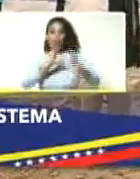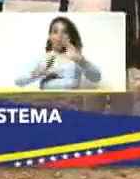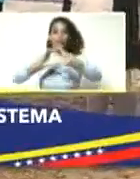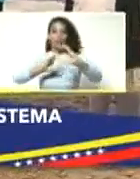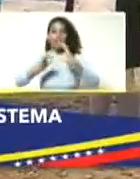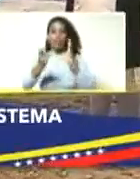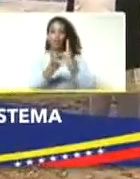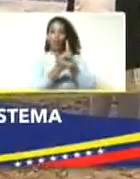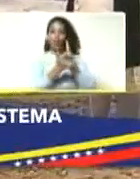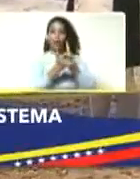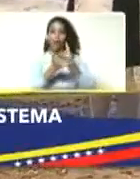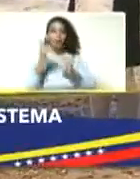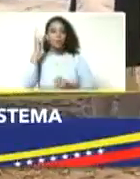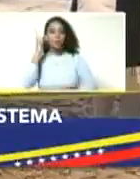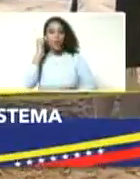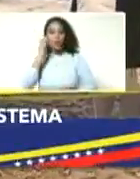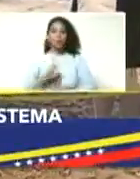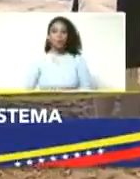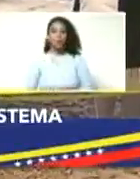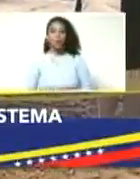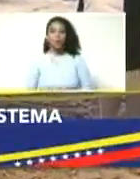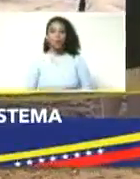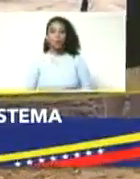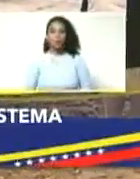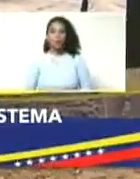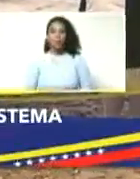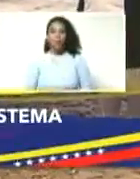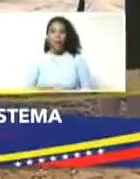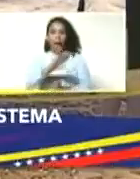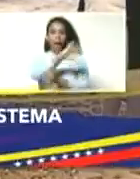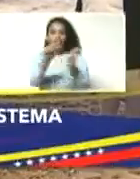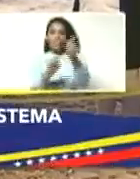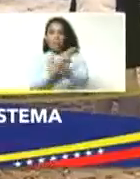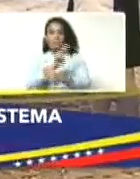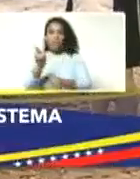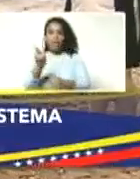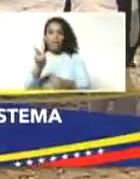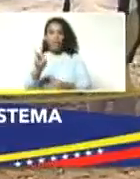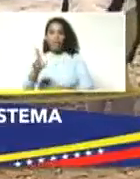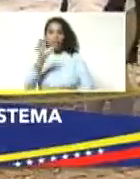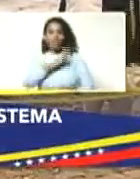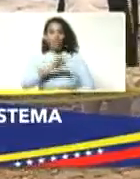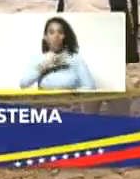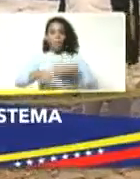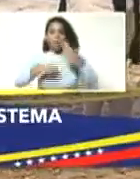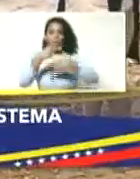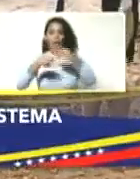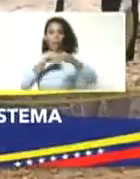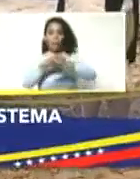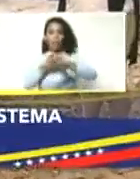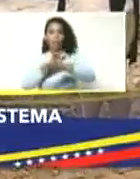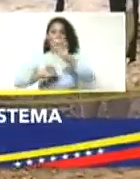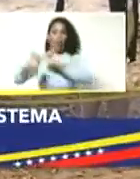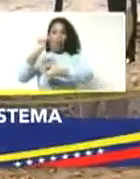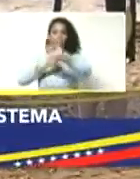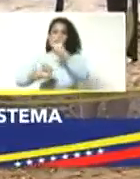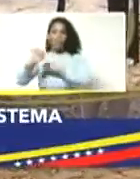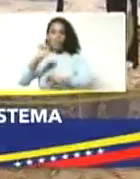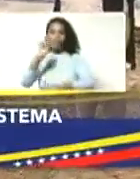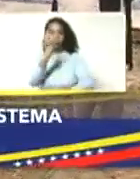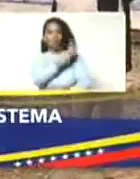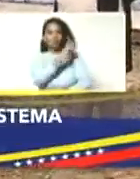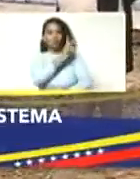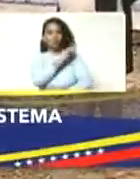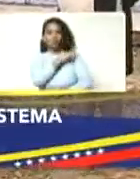Tecnología, Gabriela Jiménez. El vicepresidente de Soberanía Política, ministro de la Defensa, general en